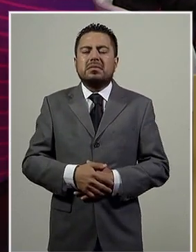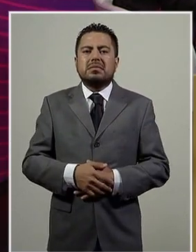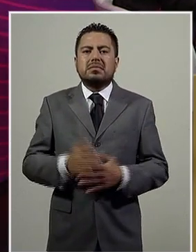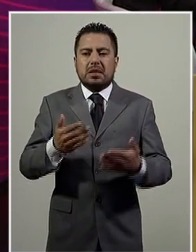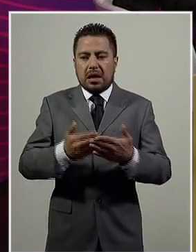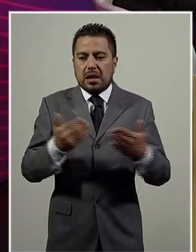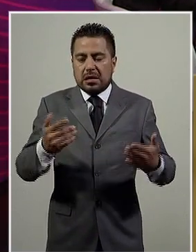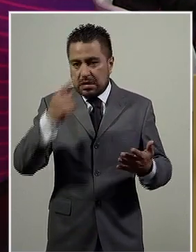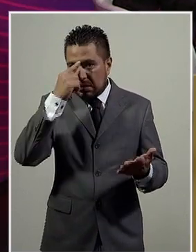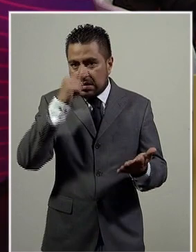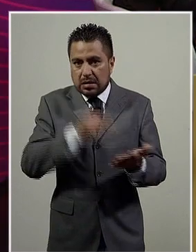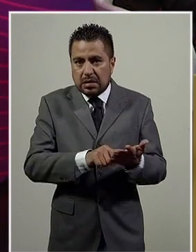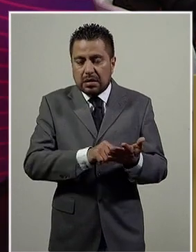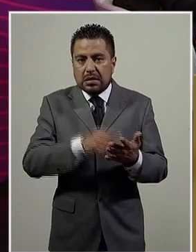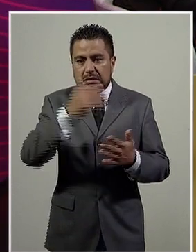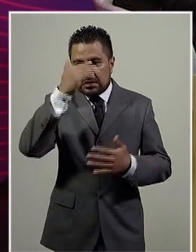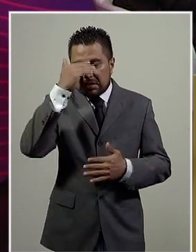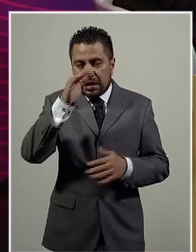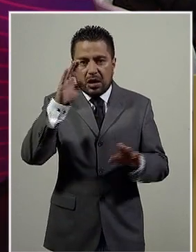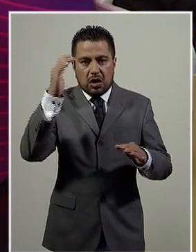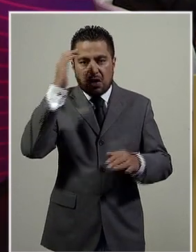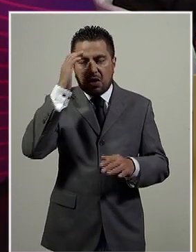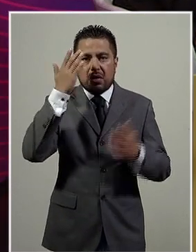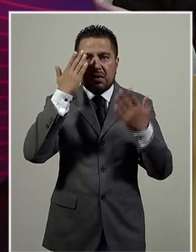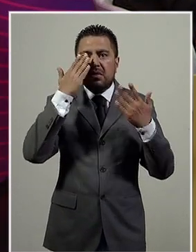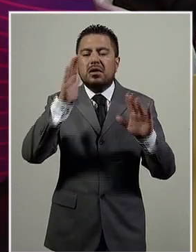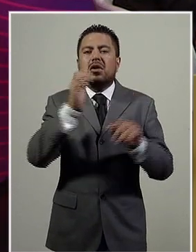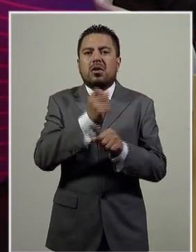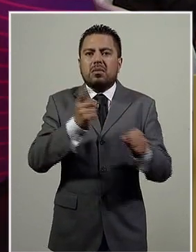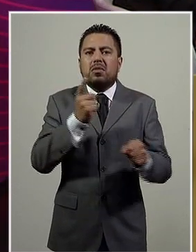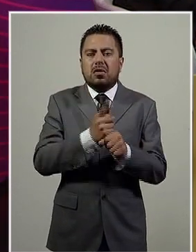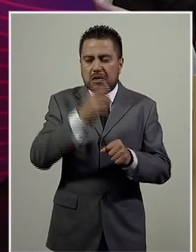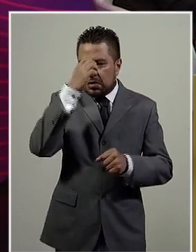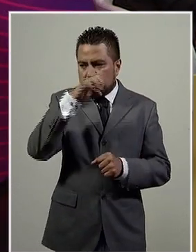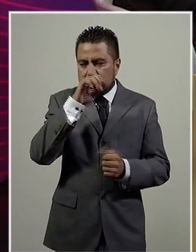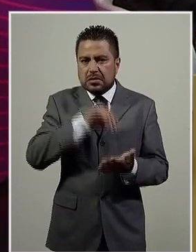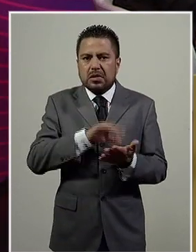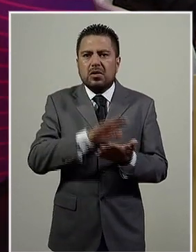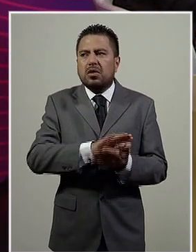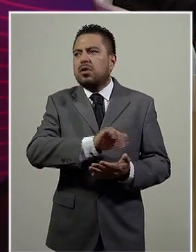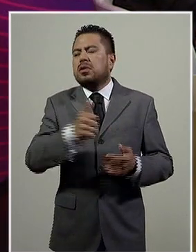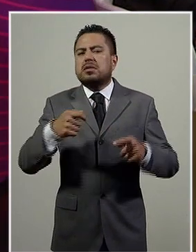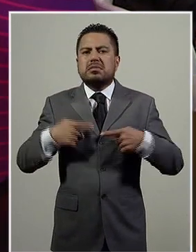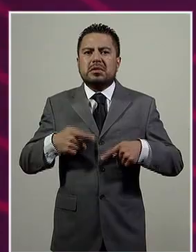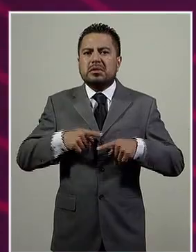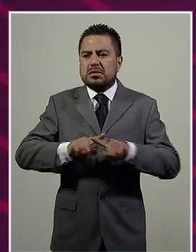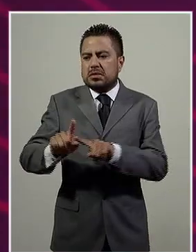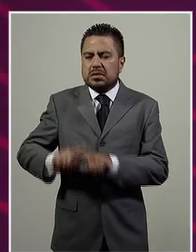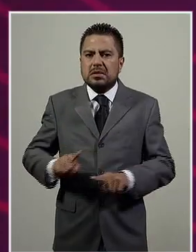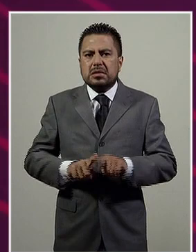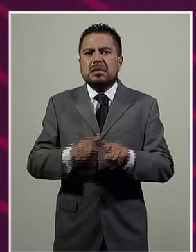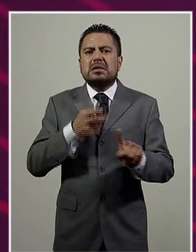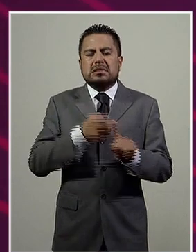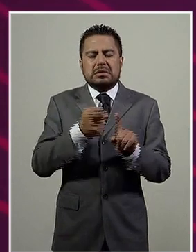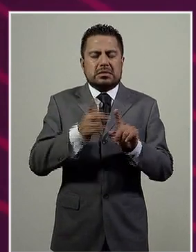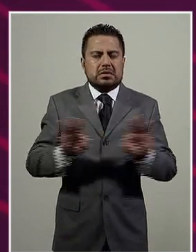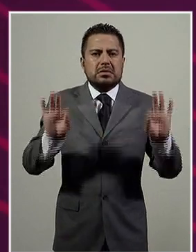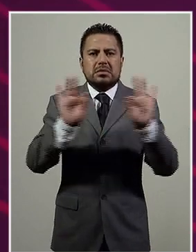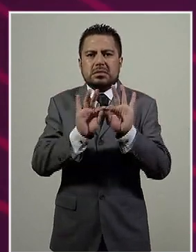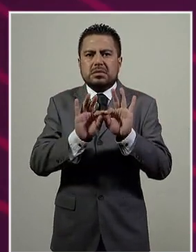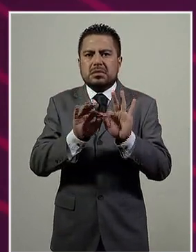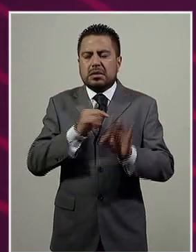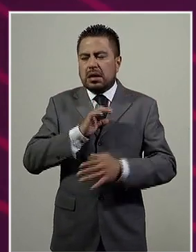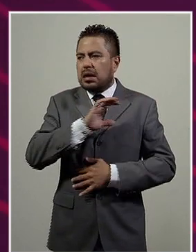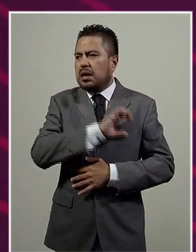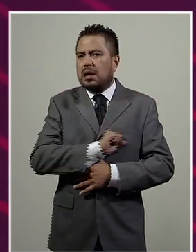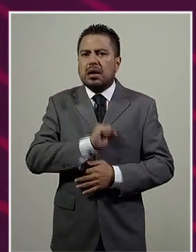Entonces, creo que el saber, conocer y abrirse a la oportunidad de tener experiencias con otras personas que sean diferentes es súper, súper importante. A mí me ha